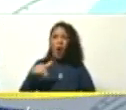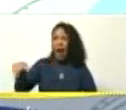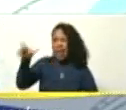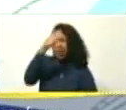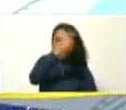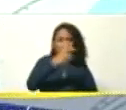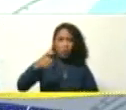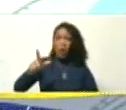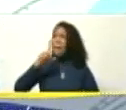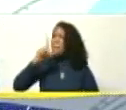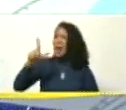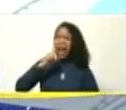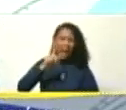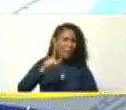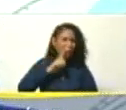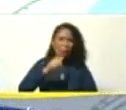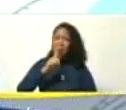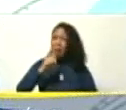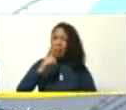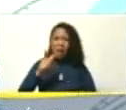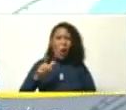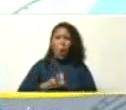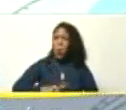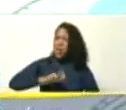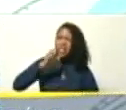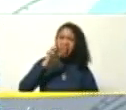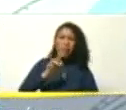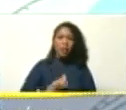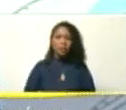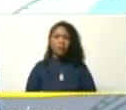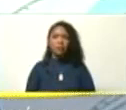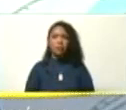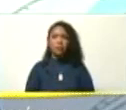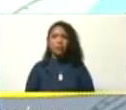mala, mala, perversa.